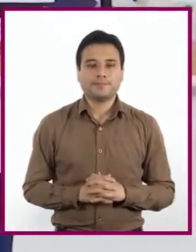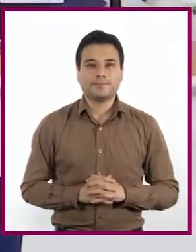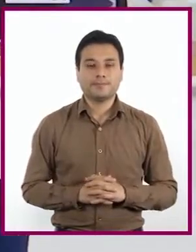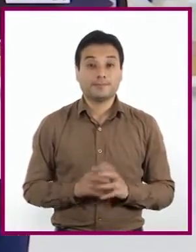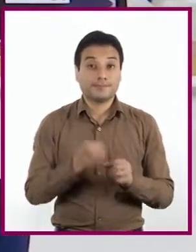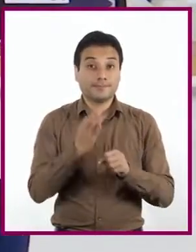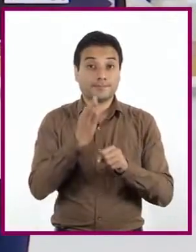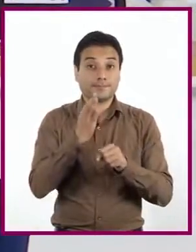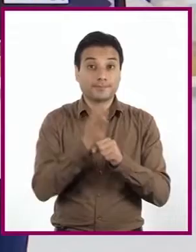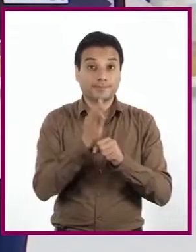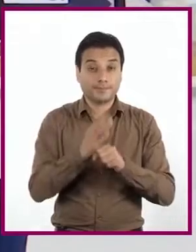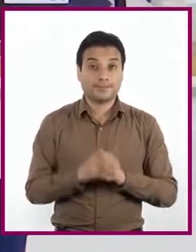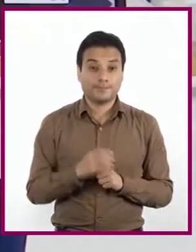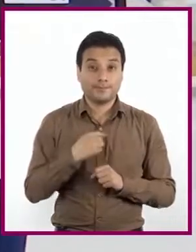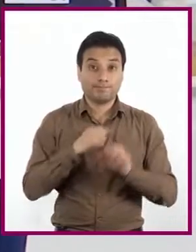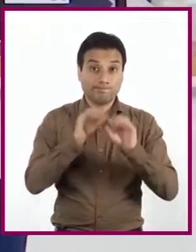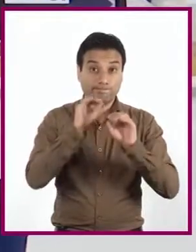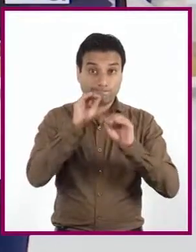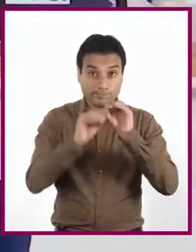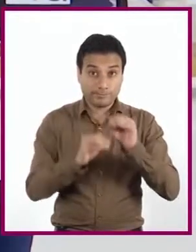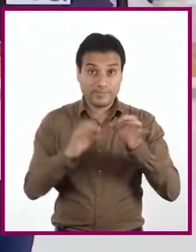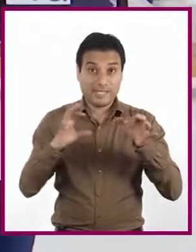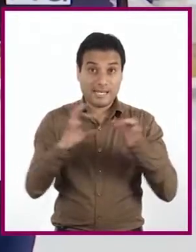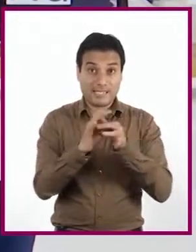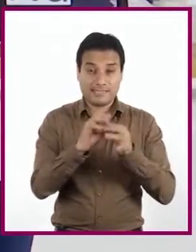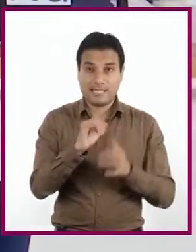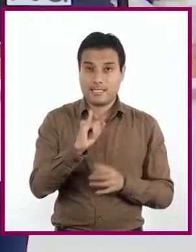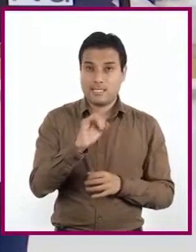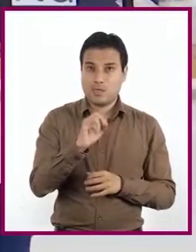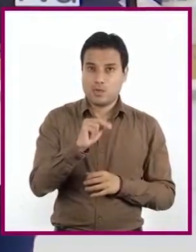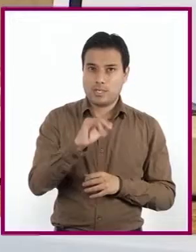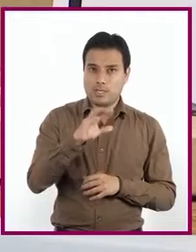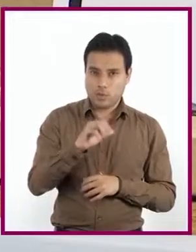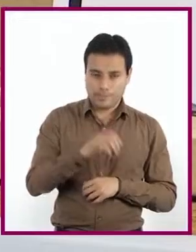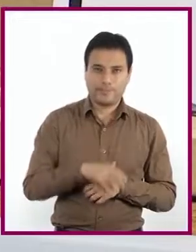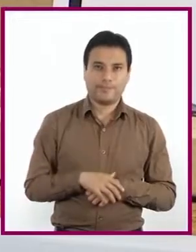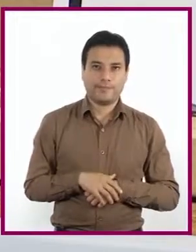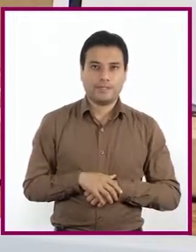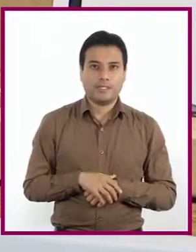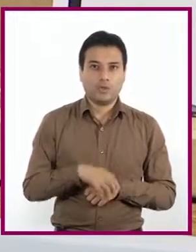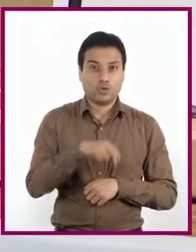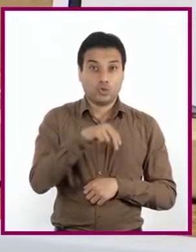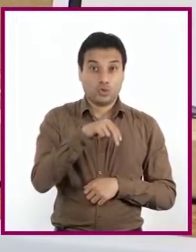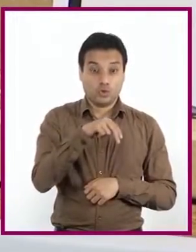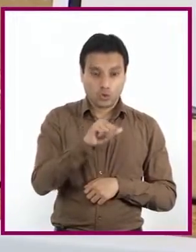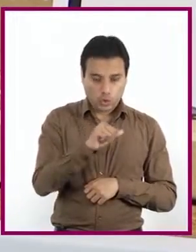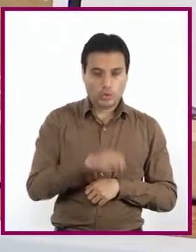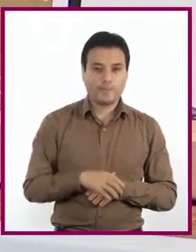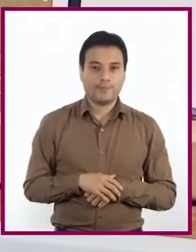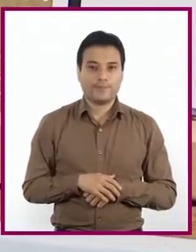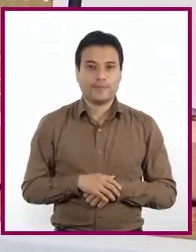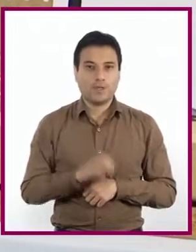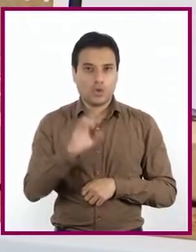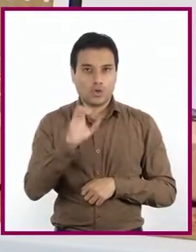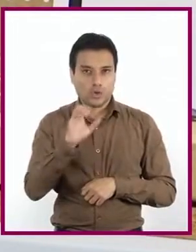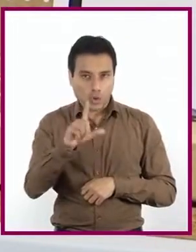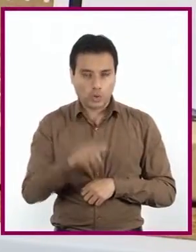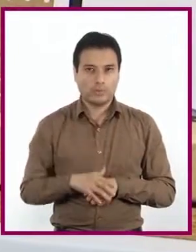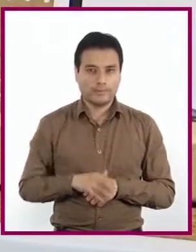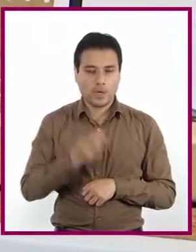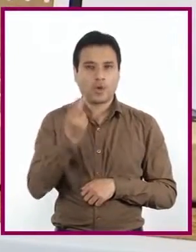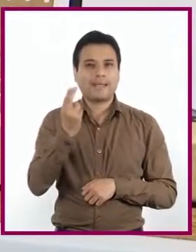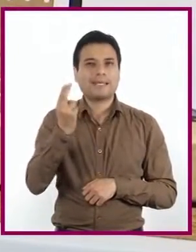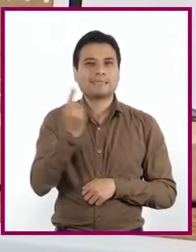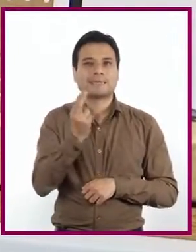Vamos a formar el enlace iónico entre el sodio y el cloro. Para eso necesitamos algunos datos de